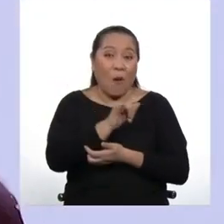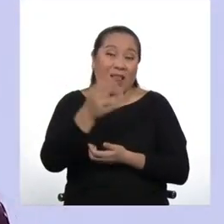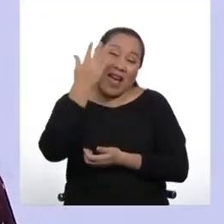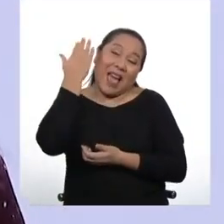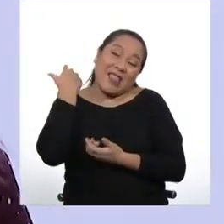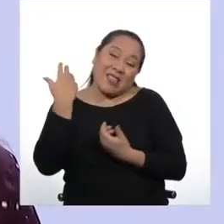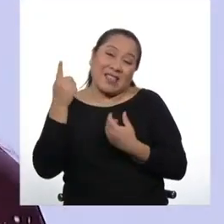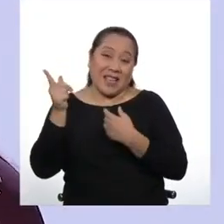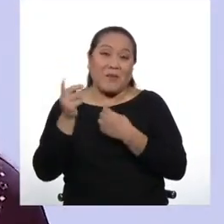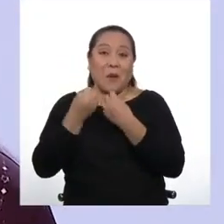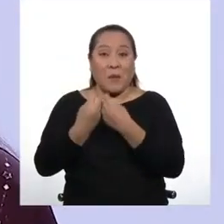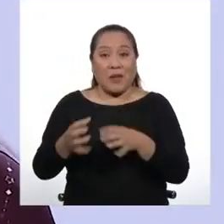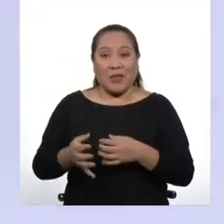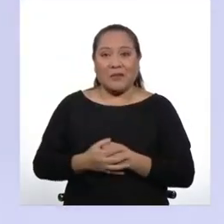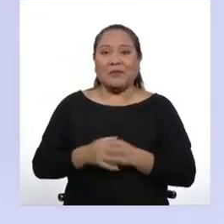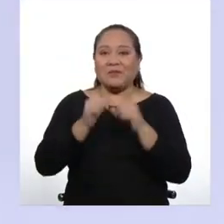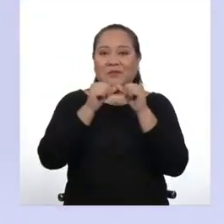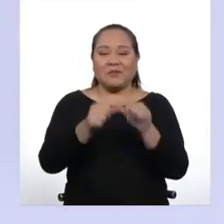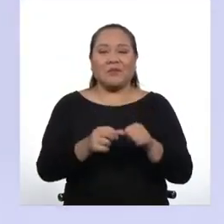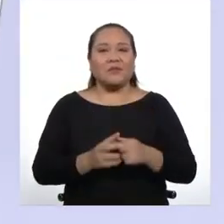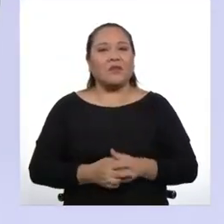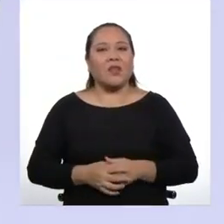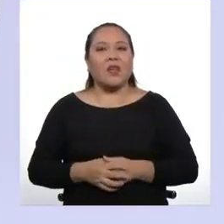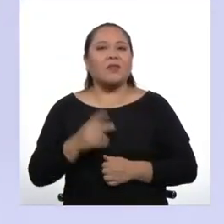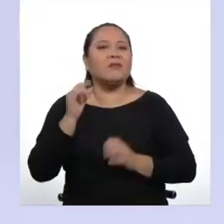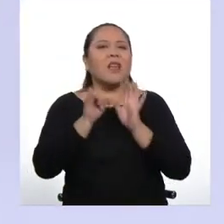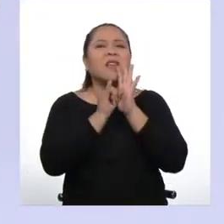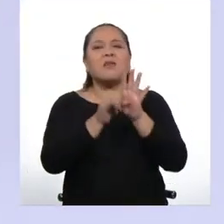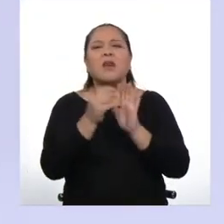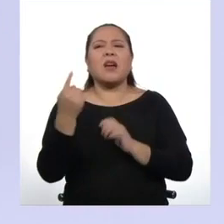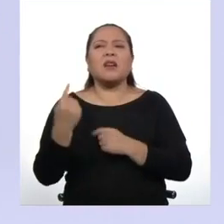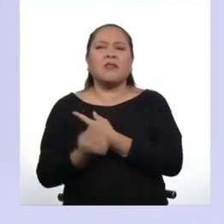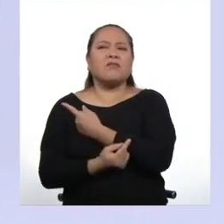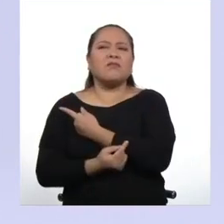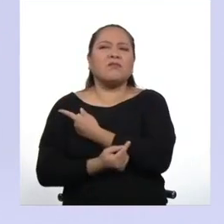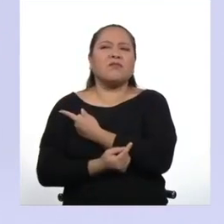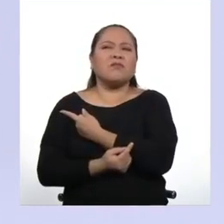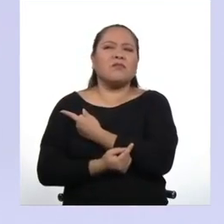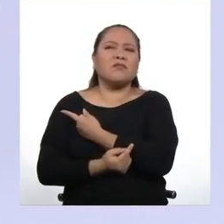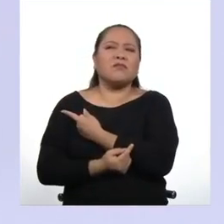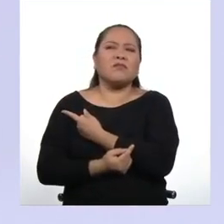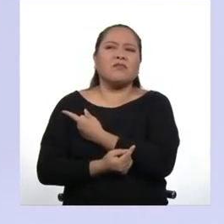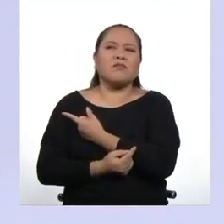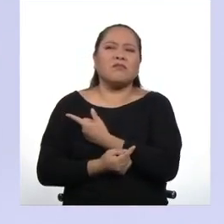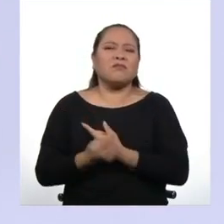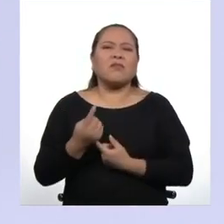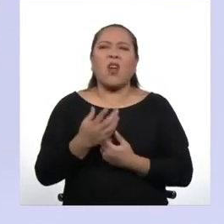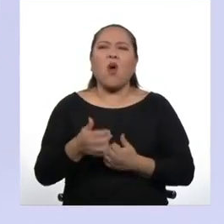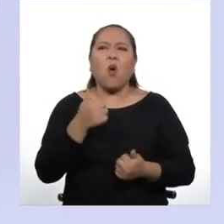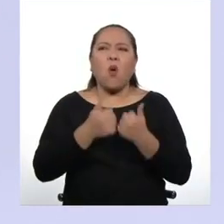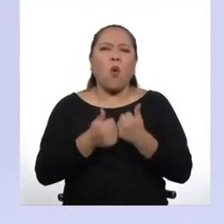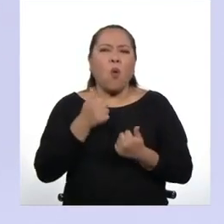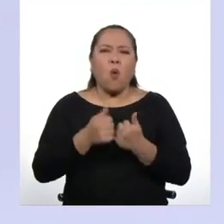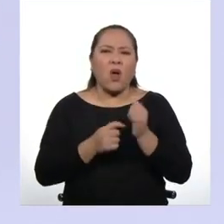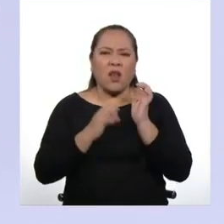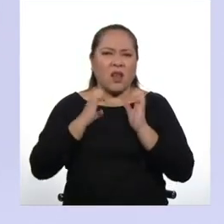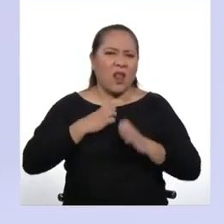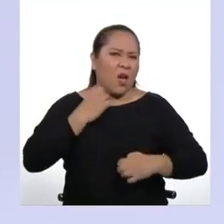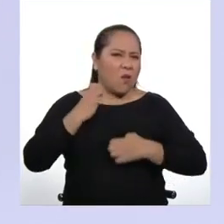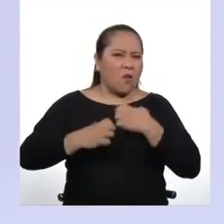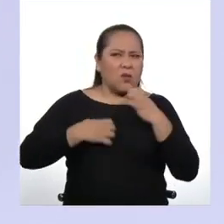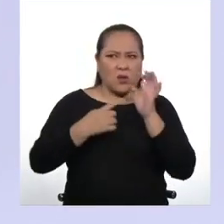tenía. Continuemos. ¿Qué les dice esta imagen? El niño de esta imagen, ¿qué emoción está